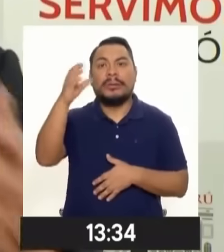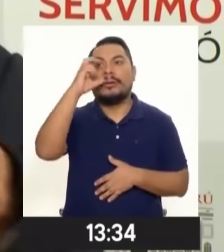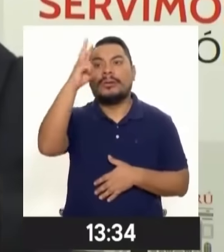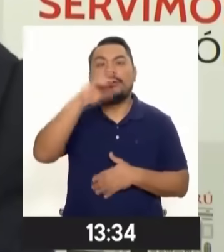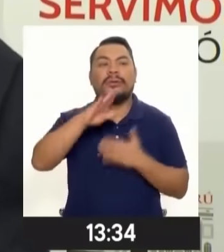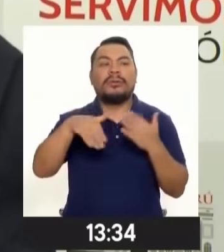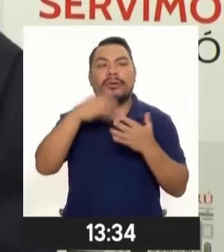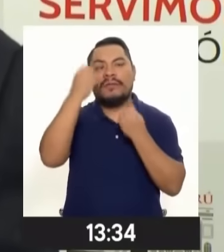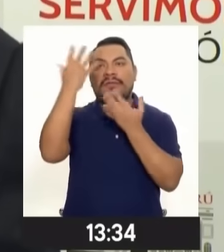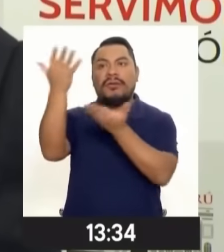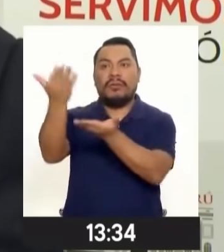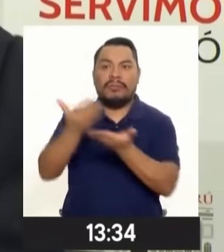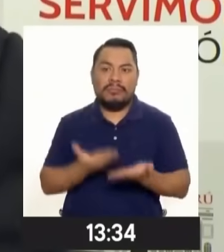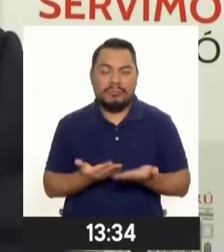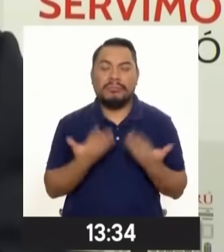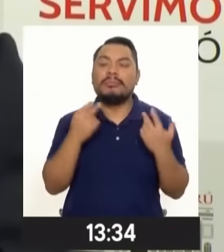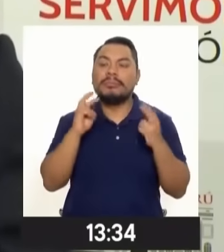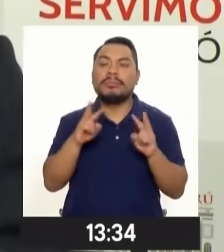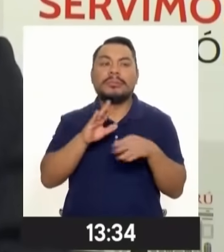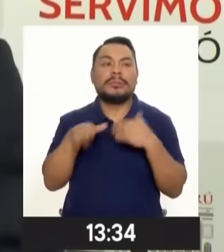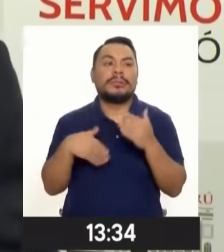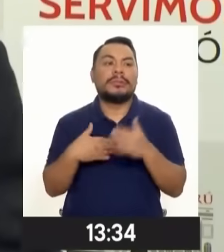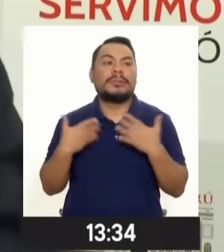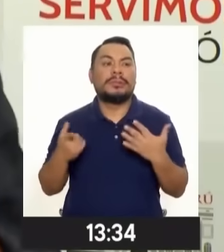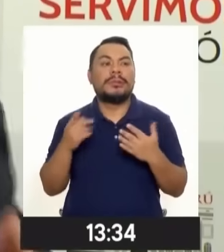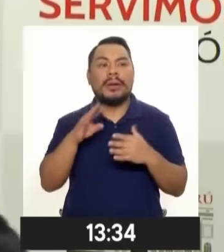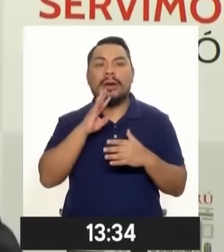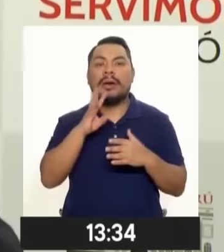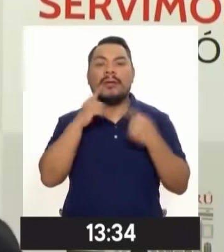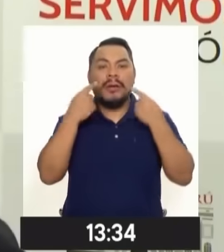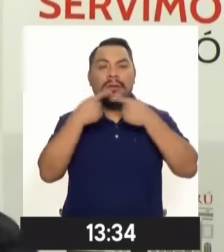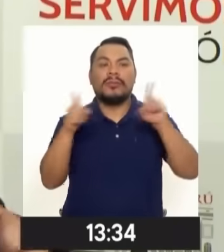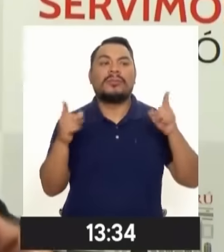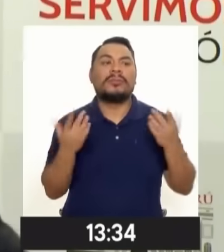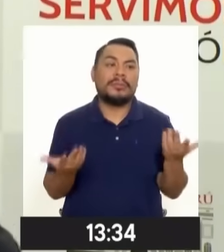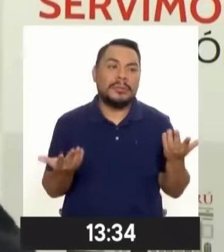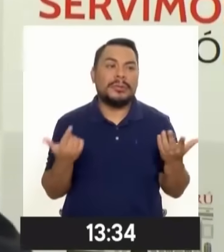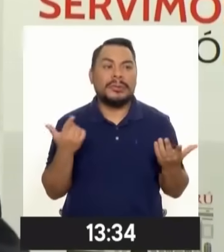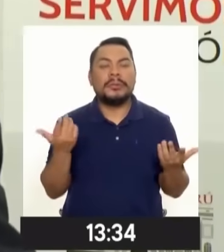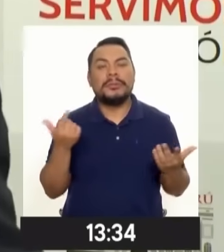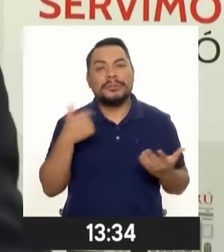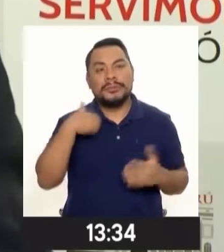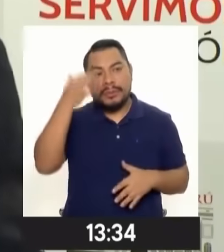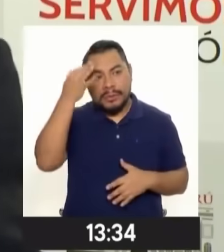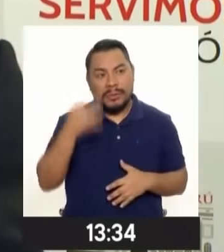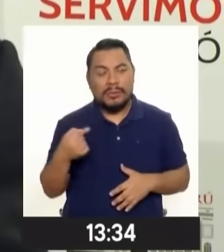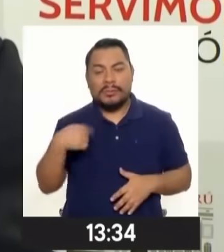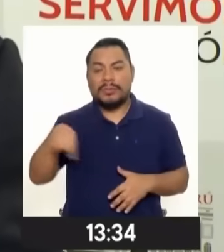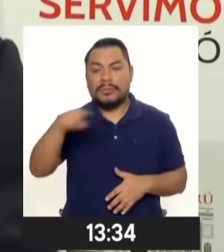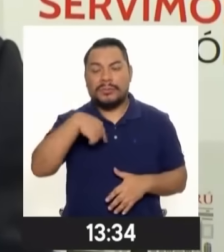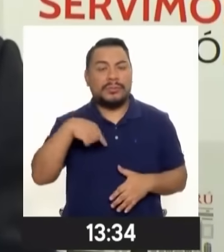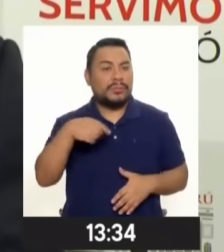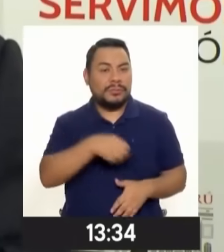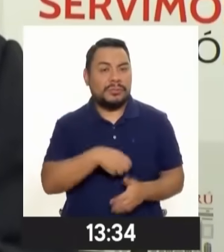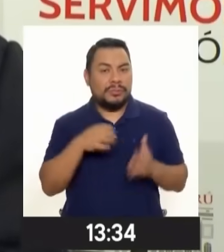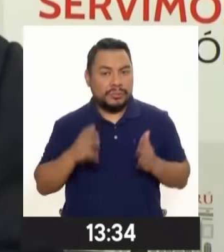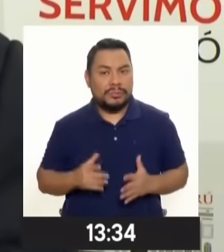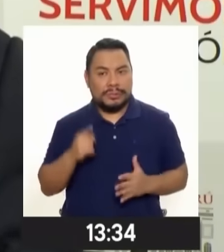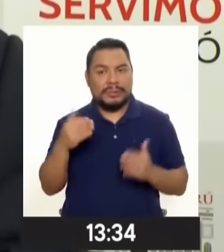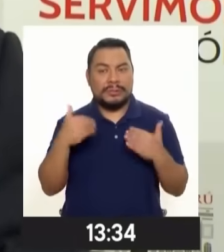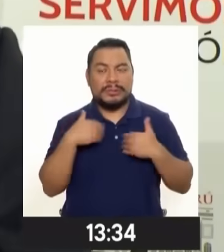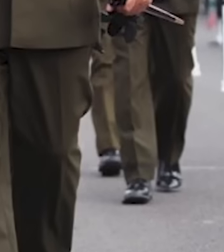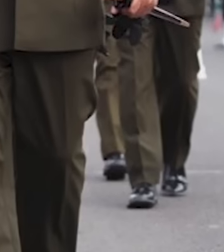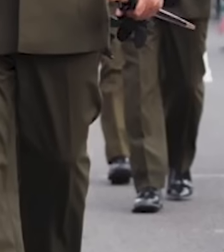traer toda la información y va a dar una conferencia de prensa. Entonces, yo creo que él, como congresista, tiene que aclarar